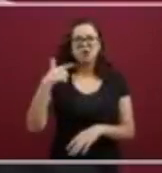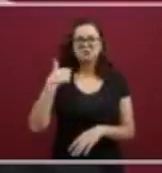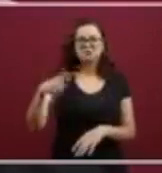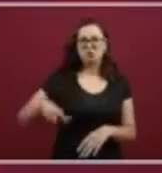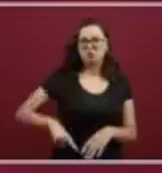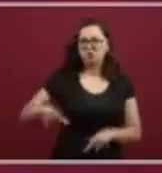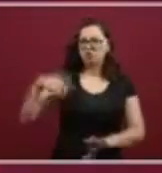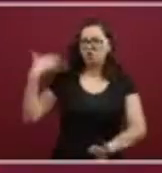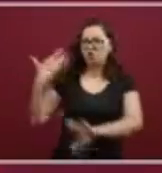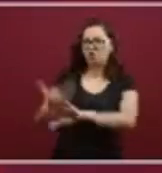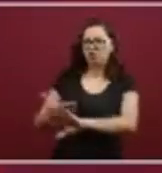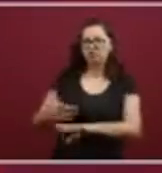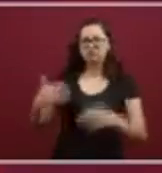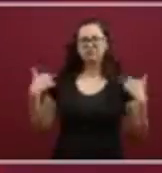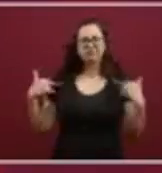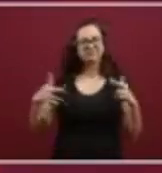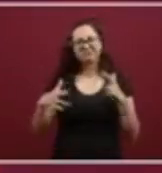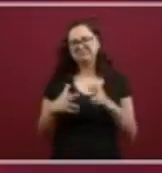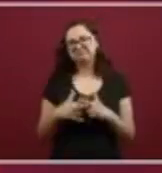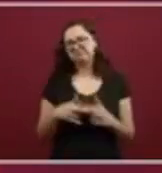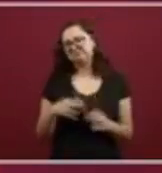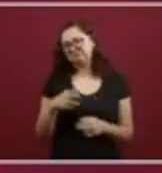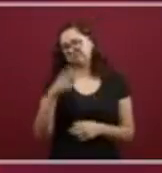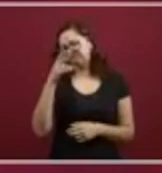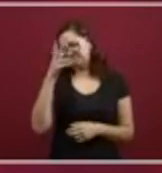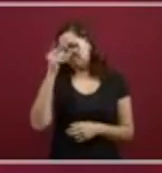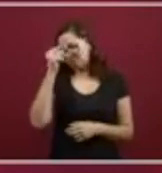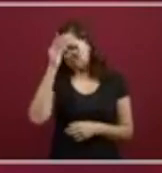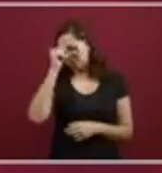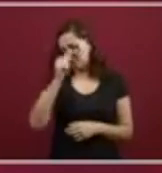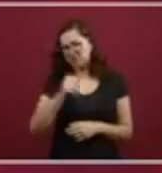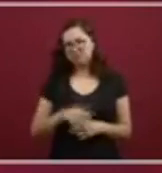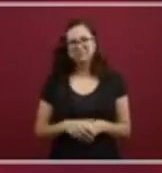magisterio. Además, todos